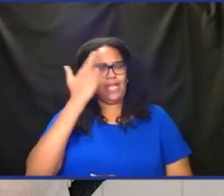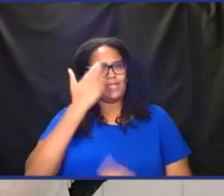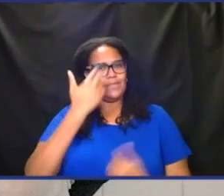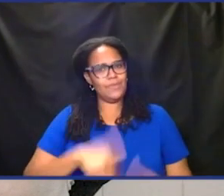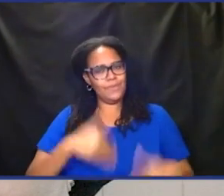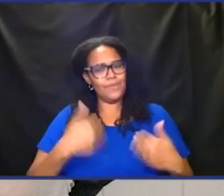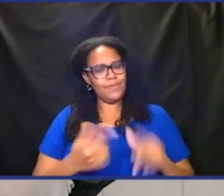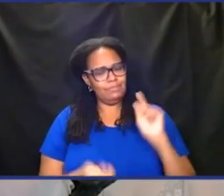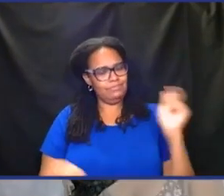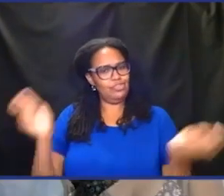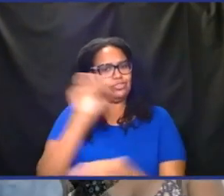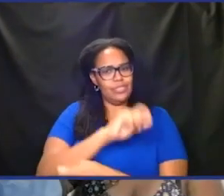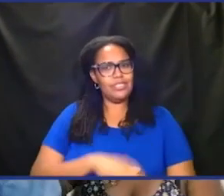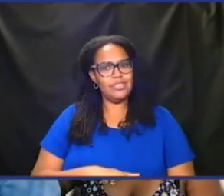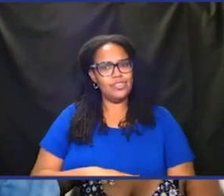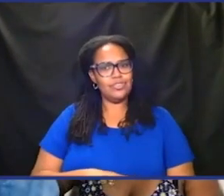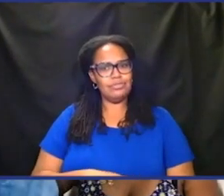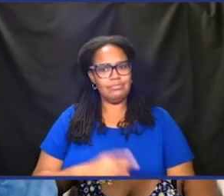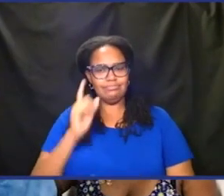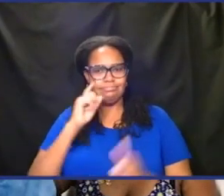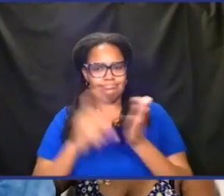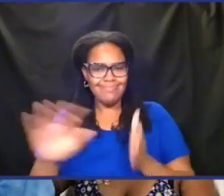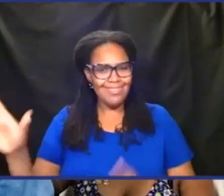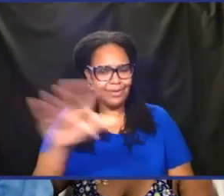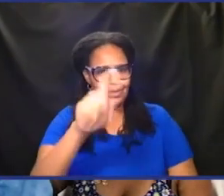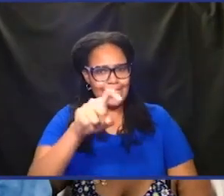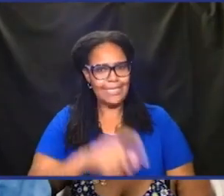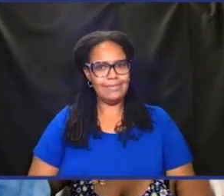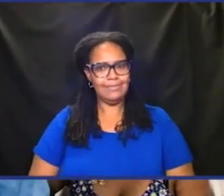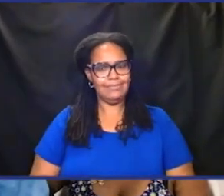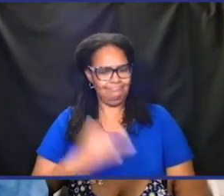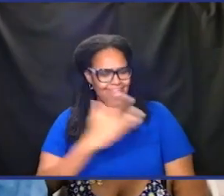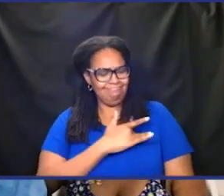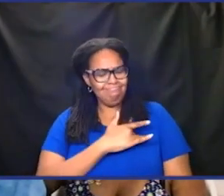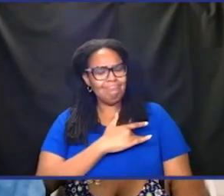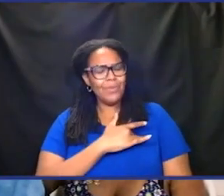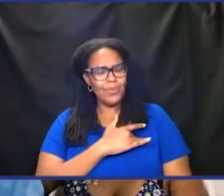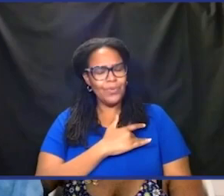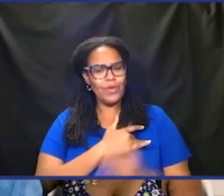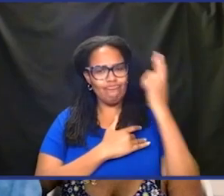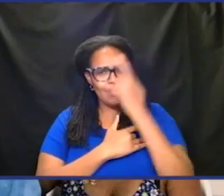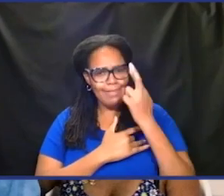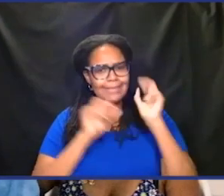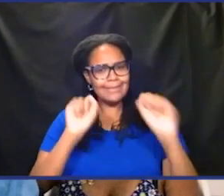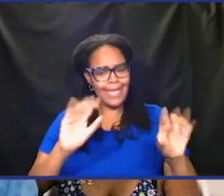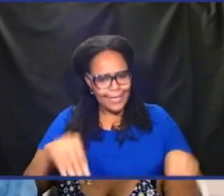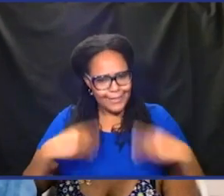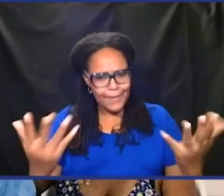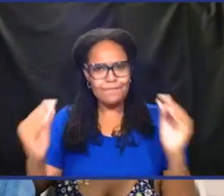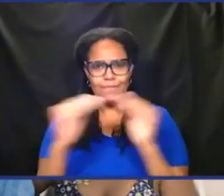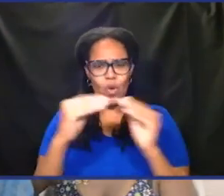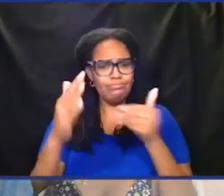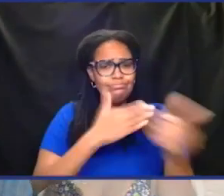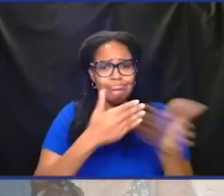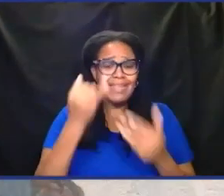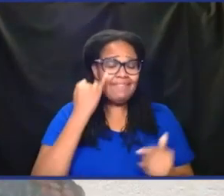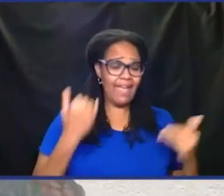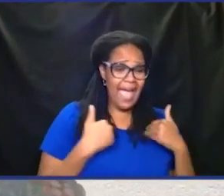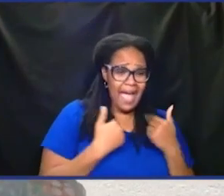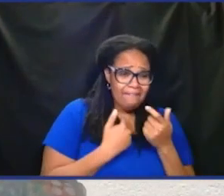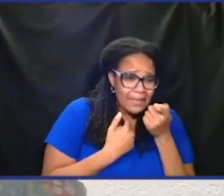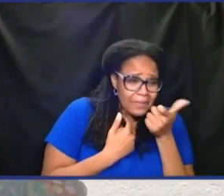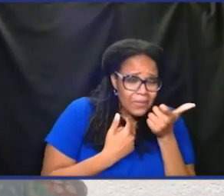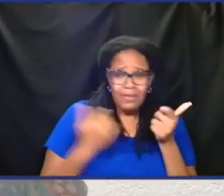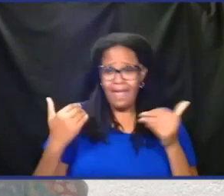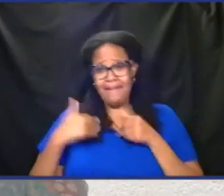corazón y me ha enseñado que sí podemos dar más. Así tengamos poco o mucho, siempre hay más que dar para las personas.